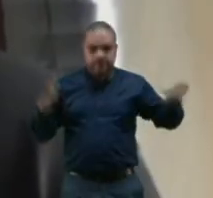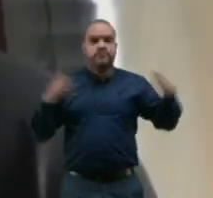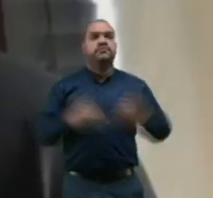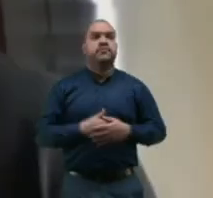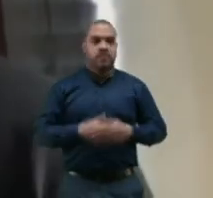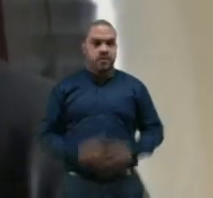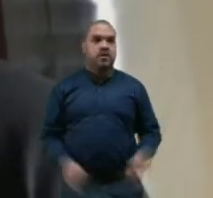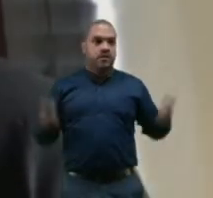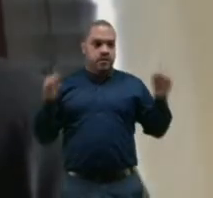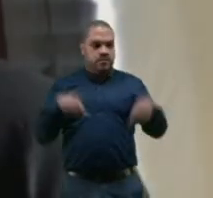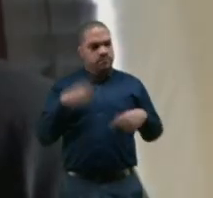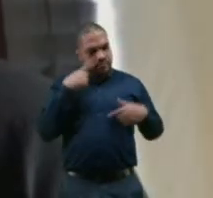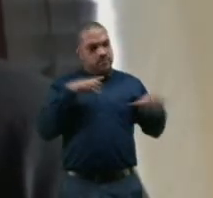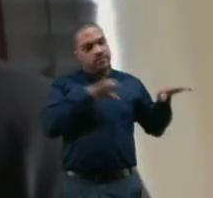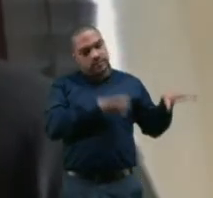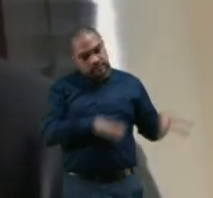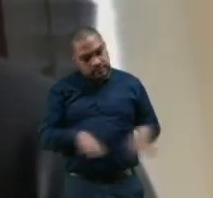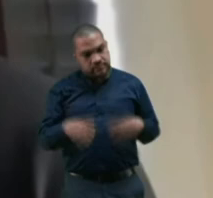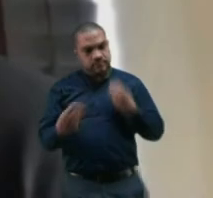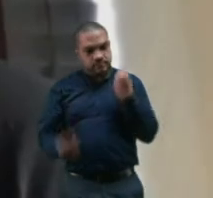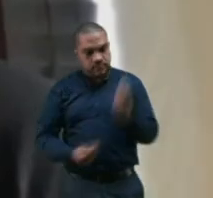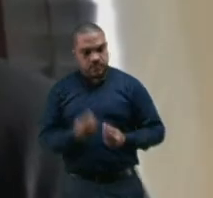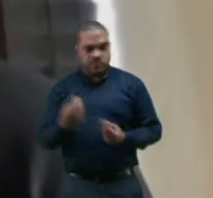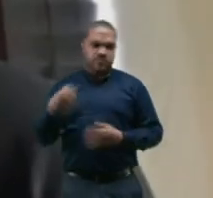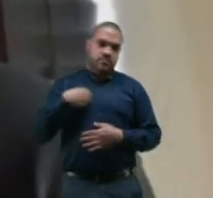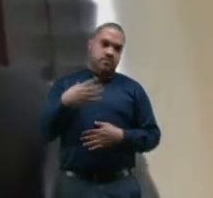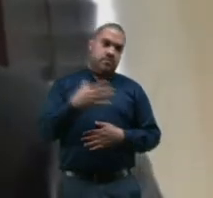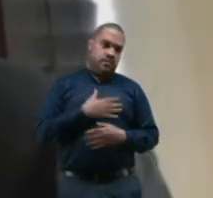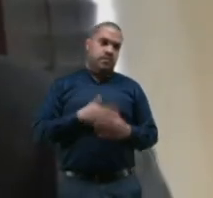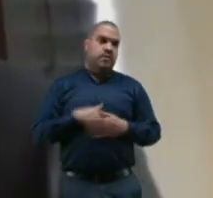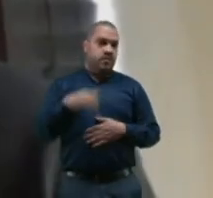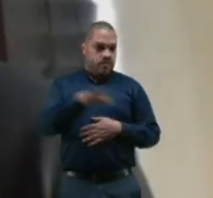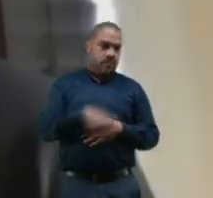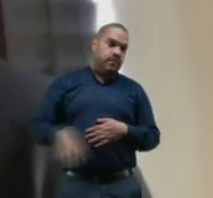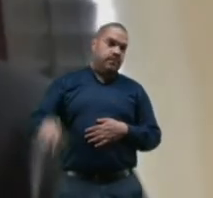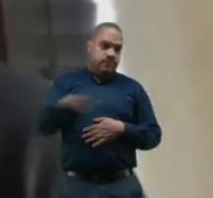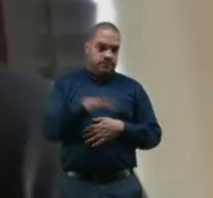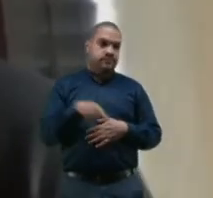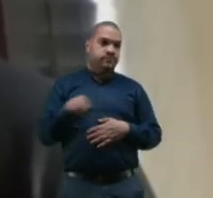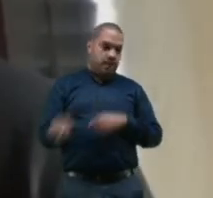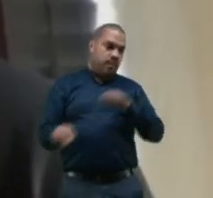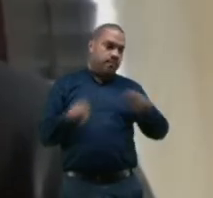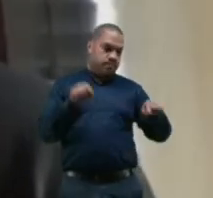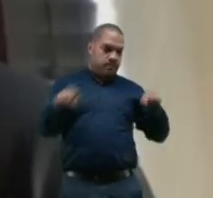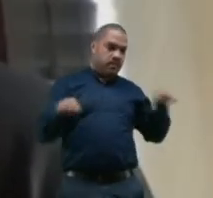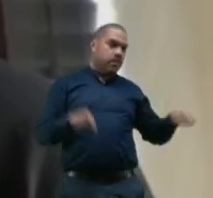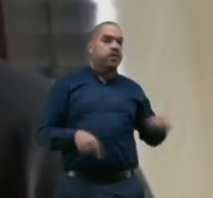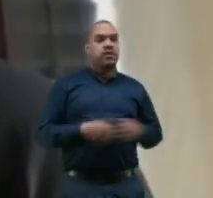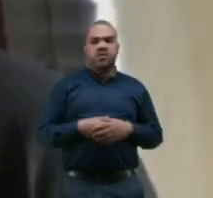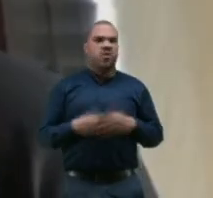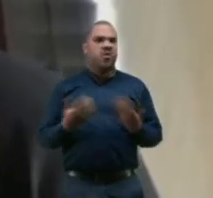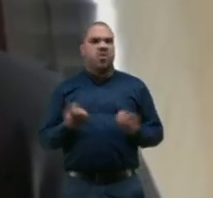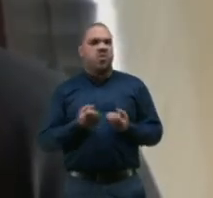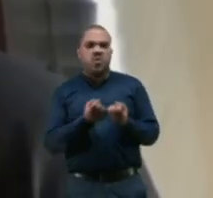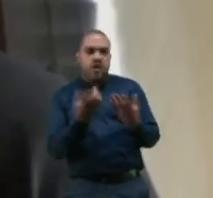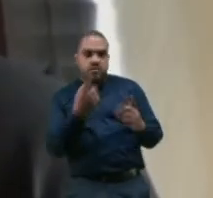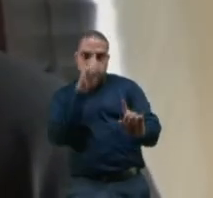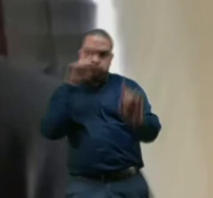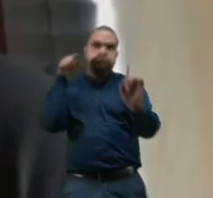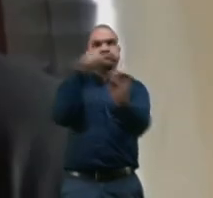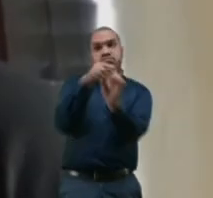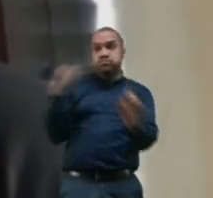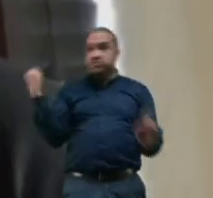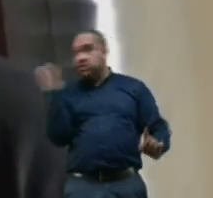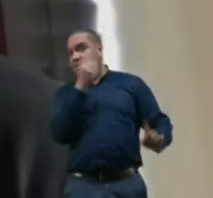actuar ya generar oportunidades como lo hacen en otras regiones con la misma ambición porque cuando